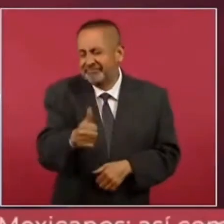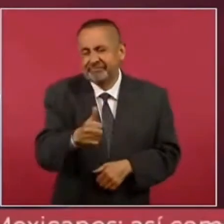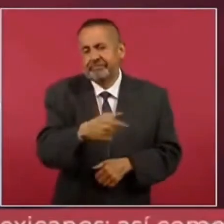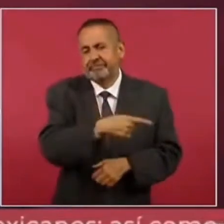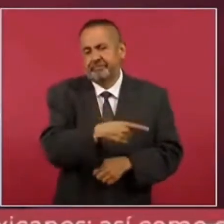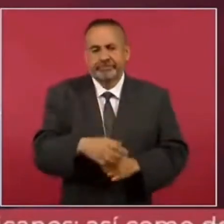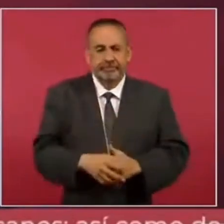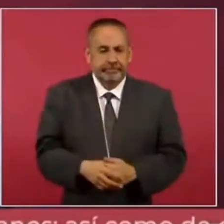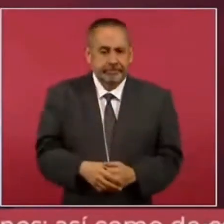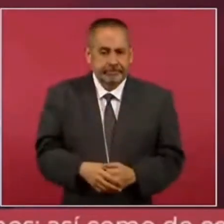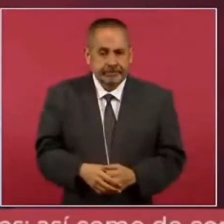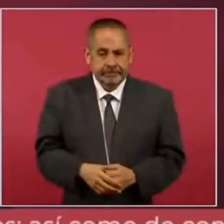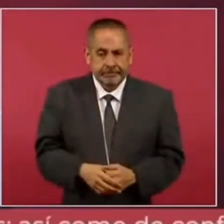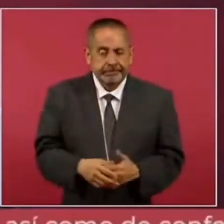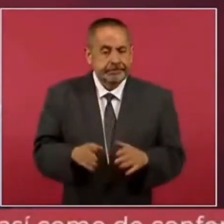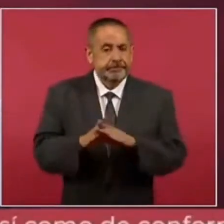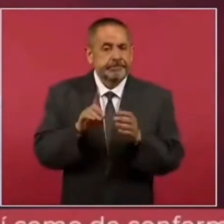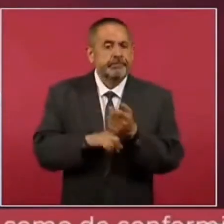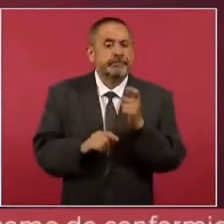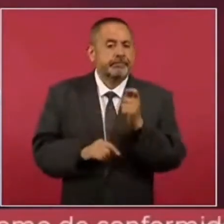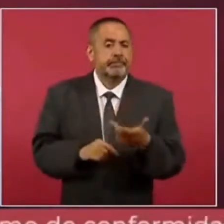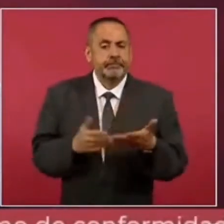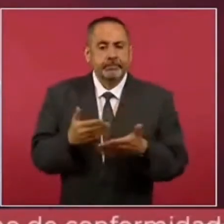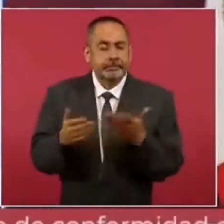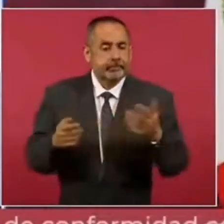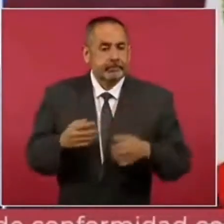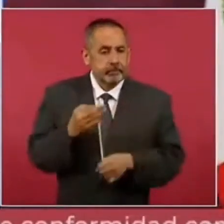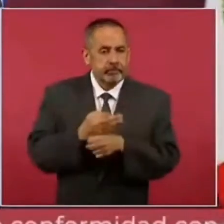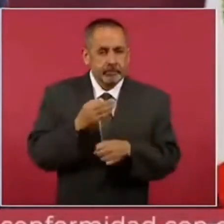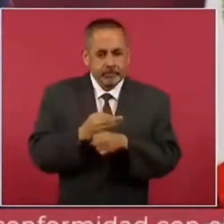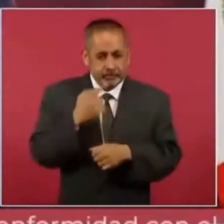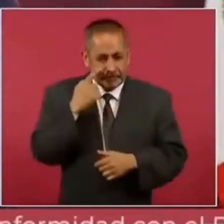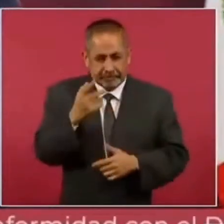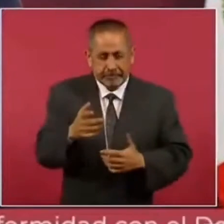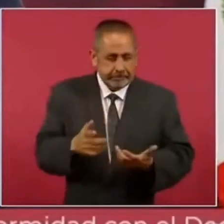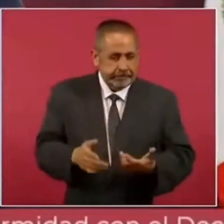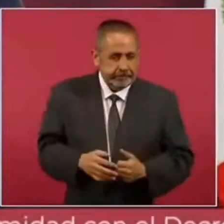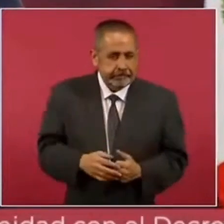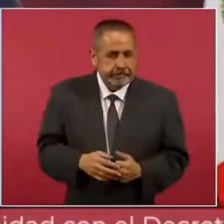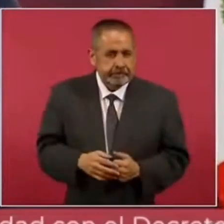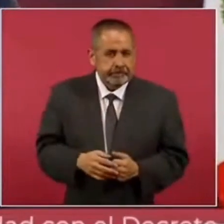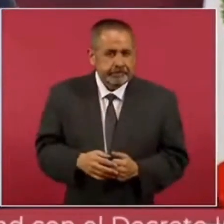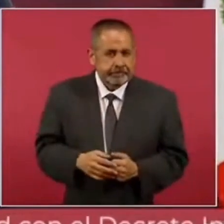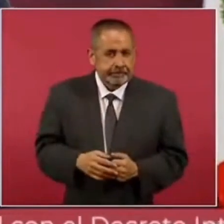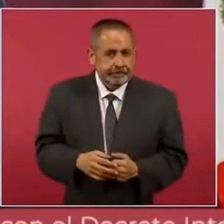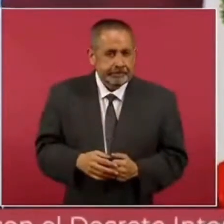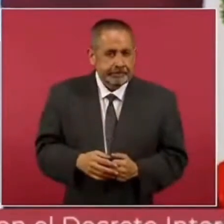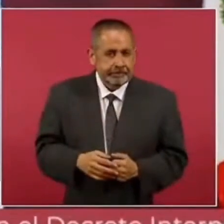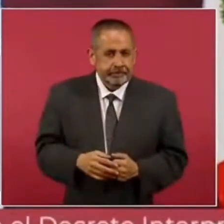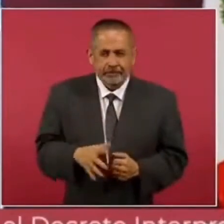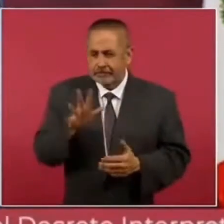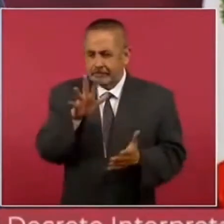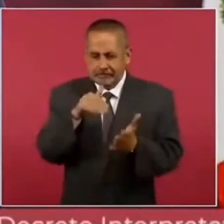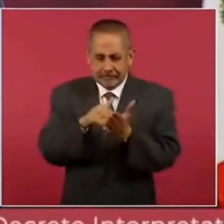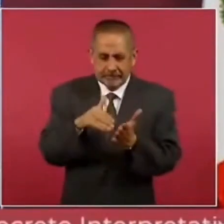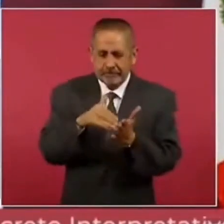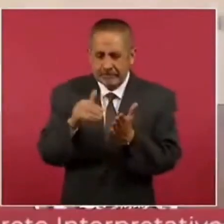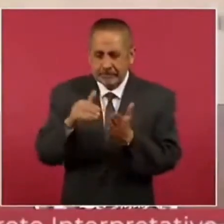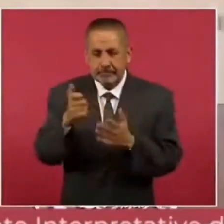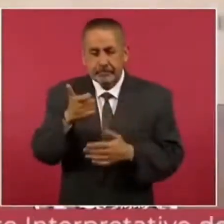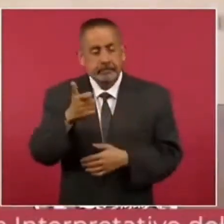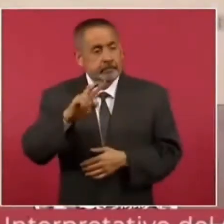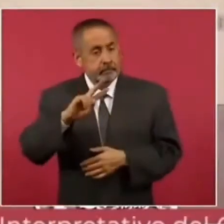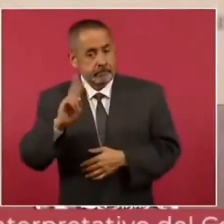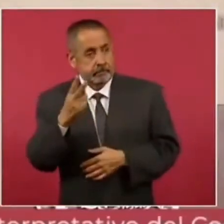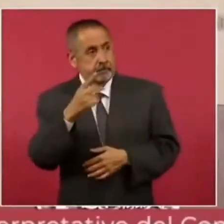Ya estamos ahora viendo la devolución de 5,000 millones de pesos.